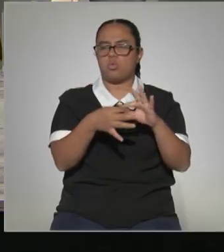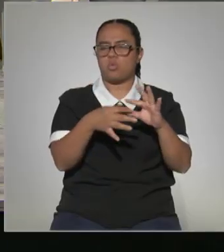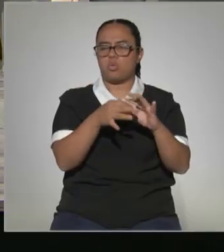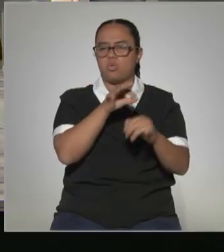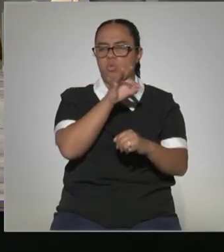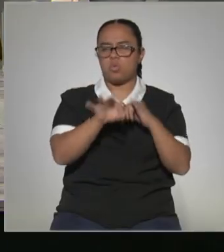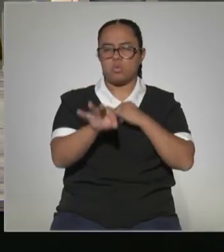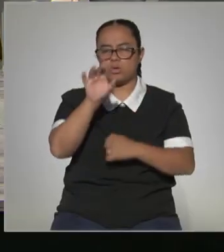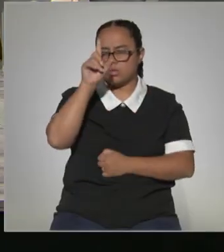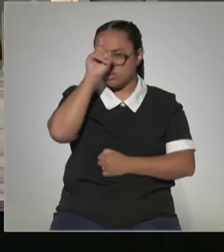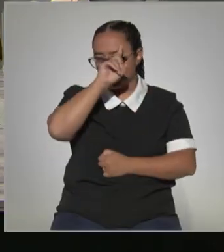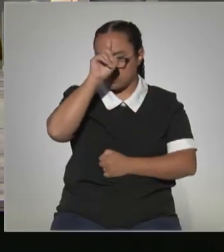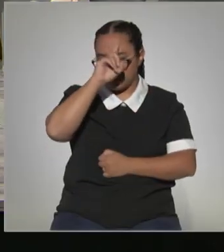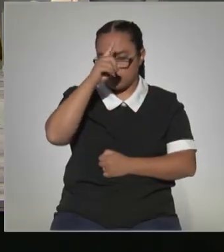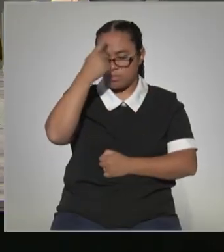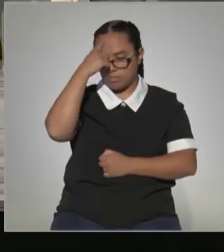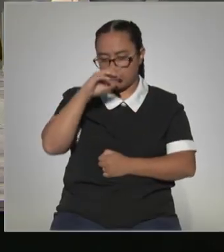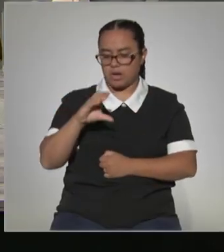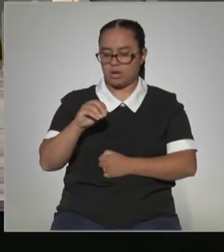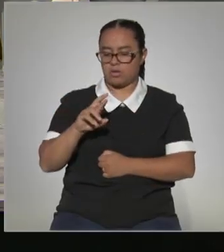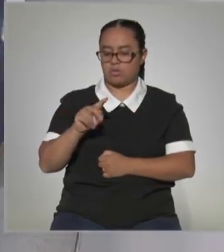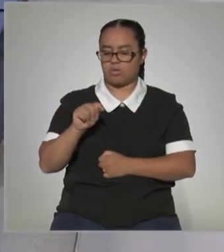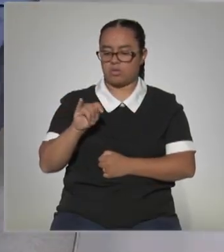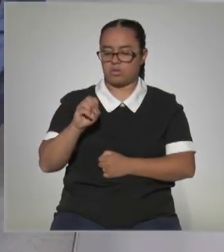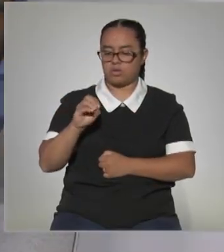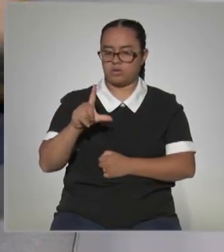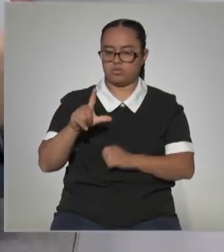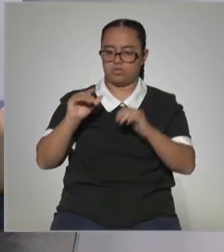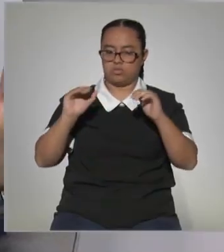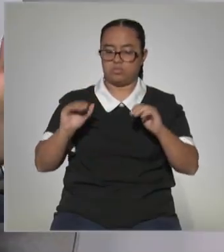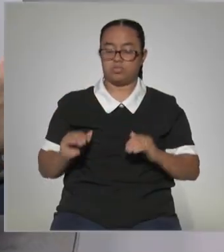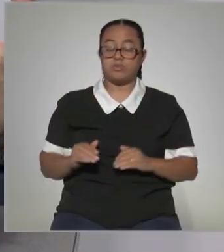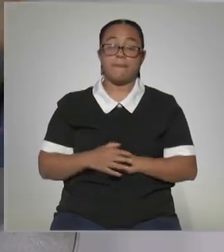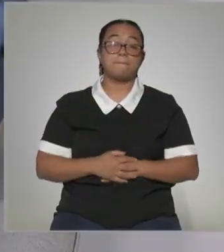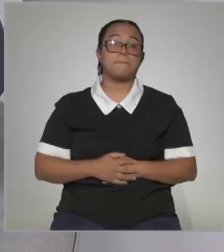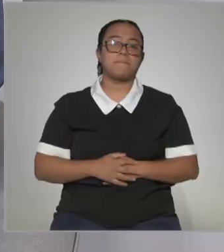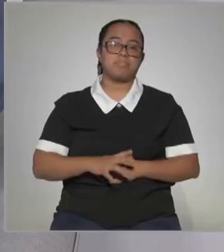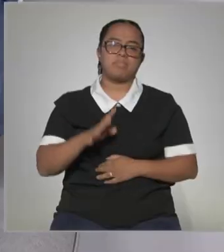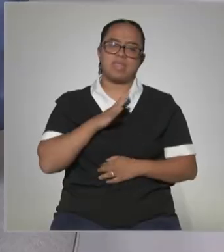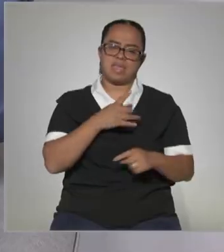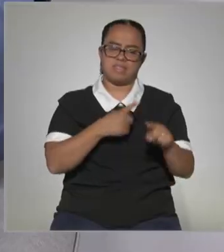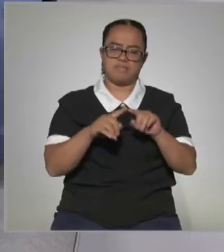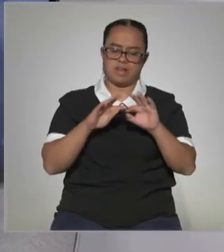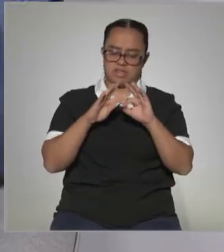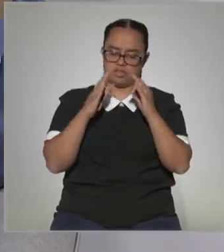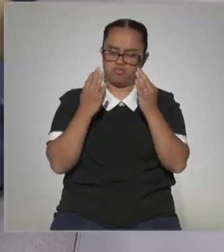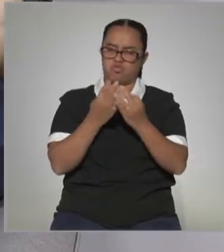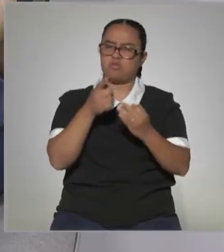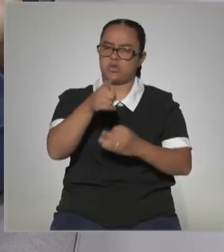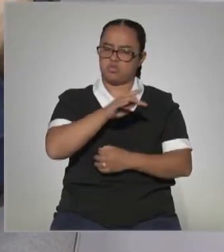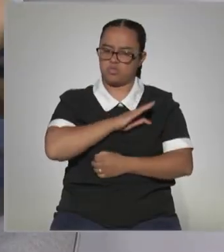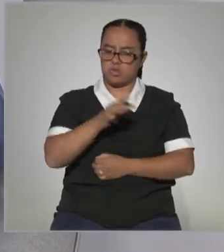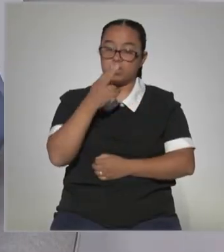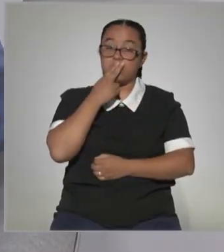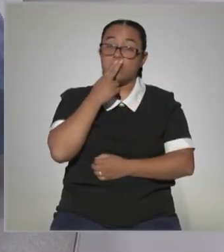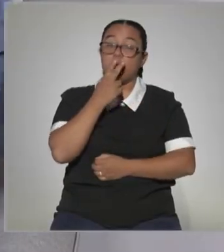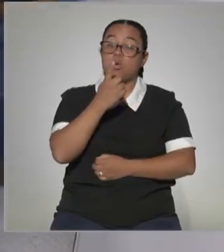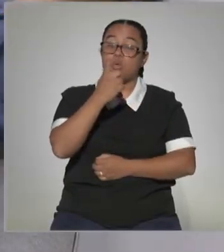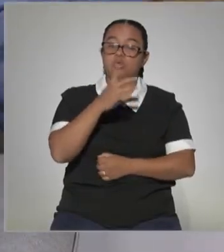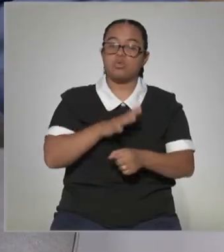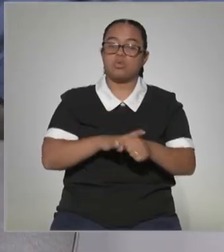una recomendación para bajar los niveles de cortisol? Que hay recursos, y el recurso que siempre está presente